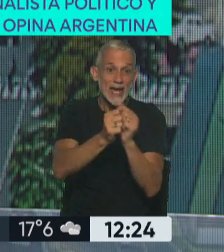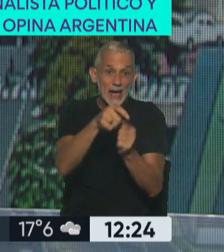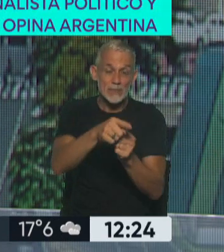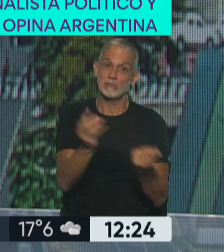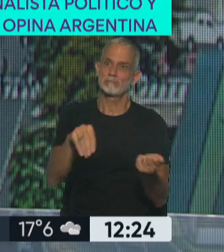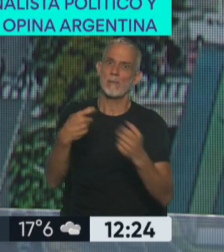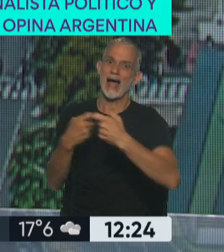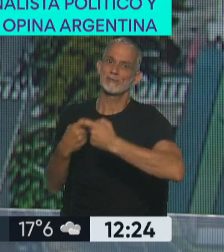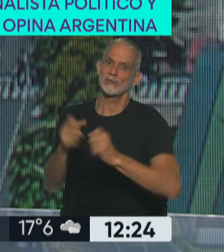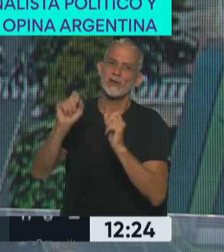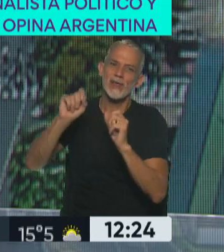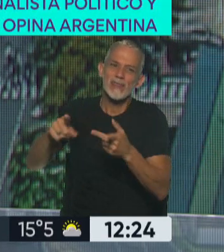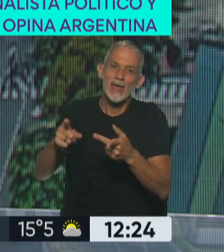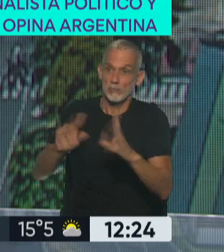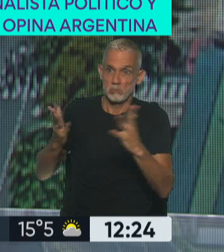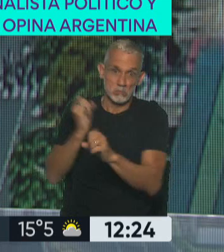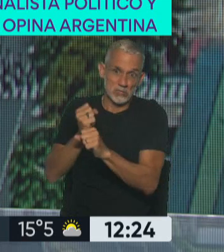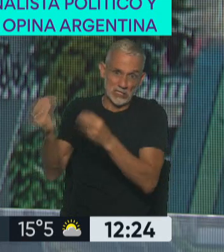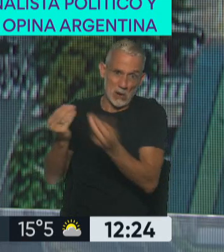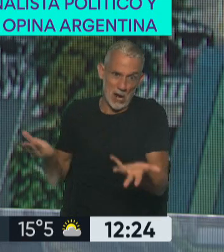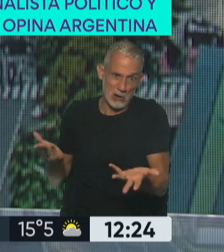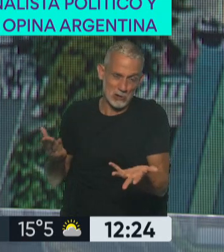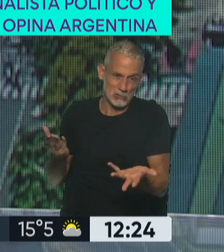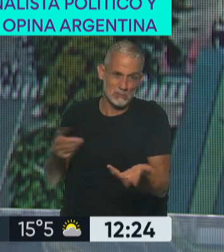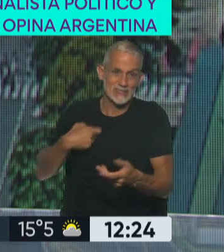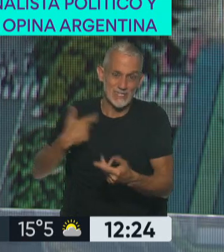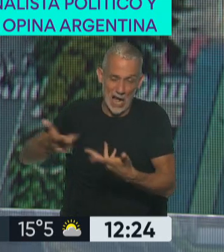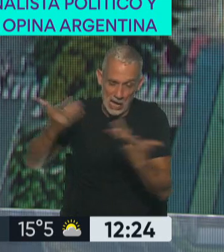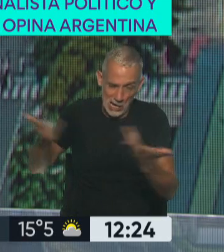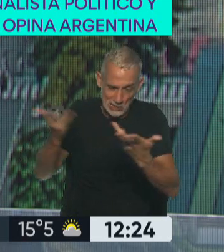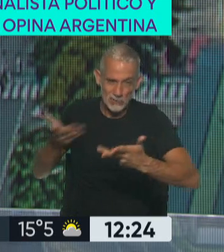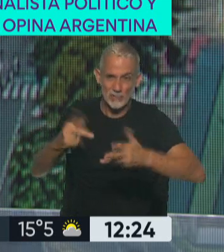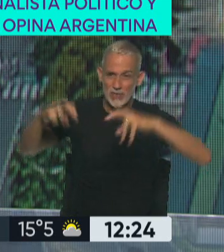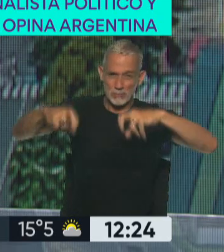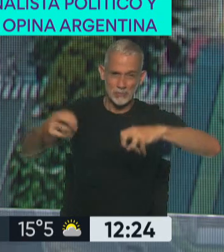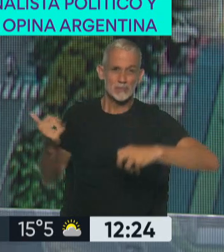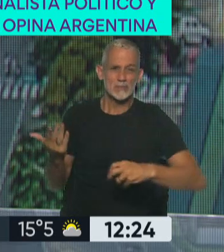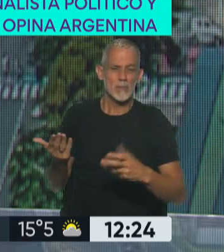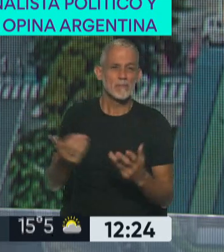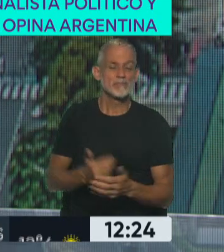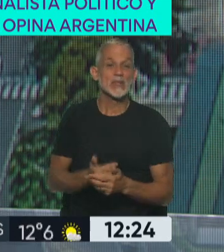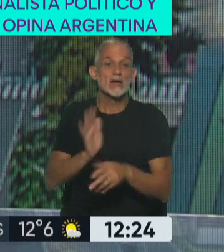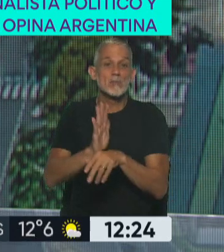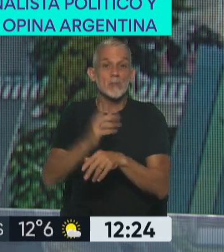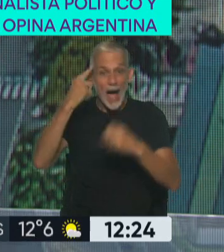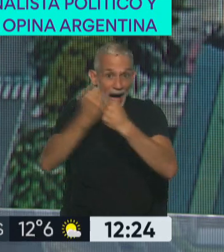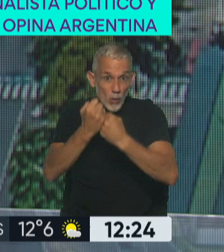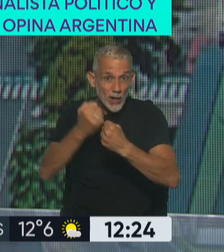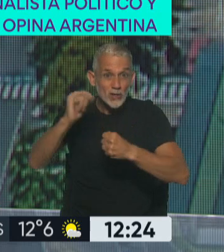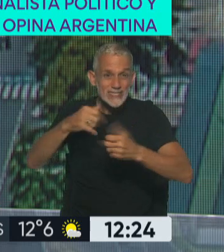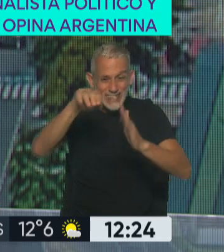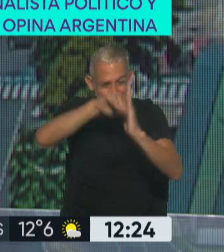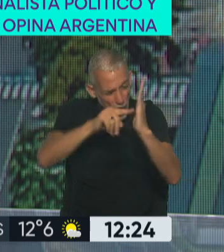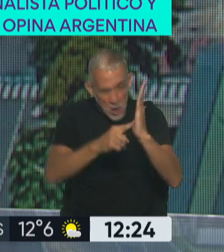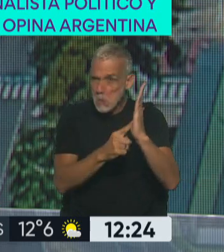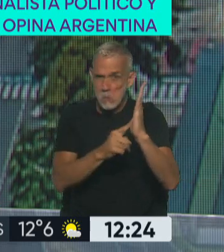empresarias asociaciones del mundo del trabajo. Deberían estar ahí sentados en la mesa. Que no significa que estén de acuerdo con el